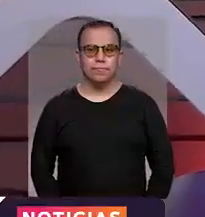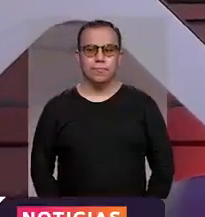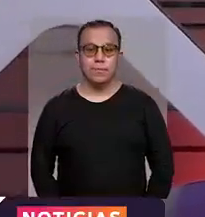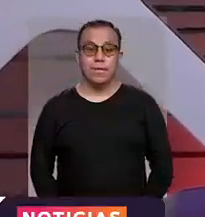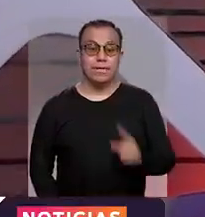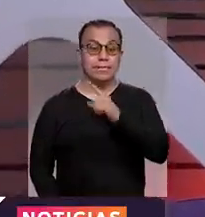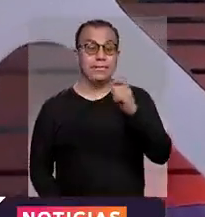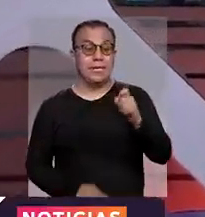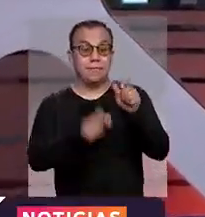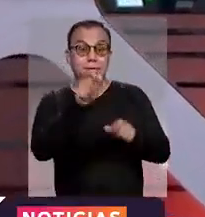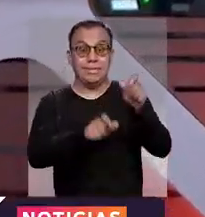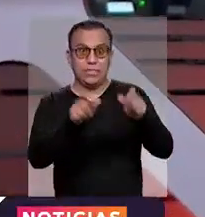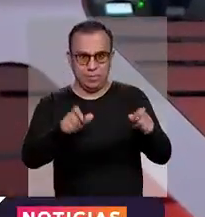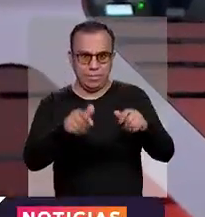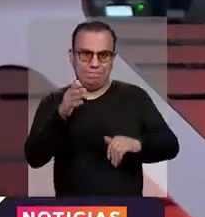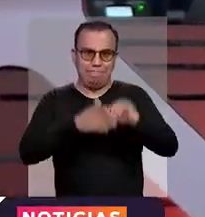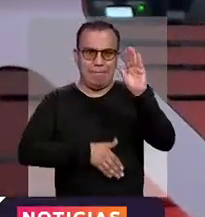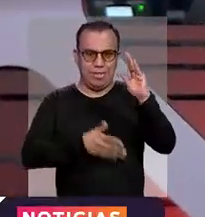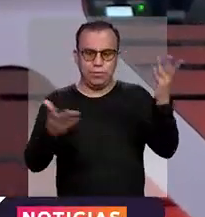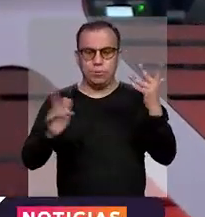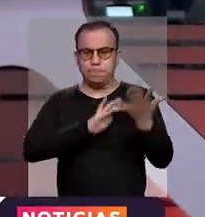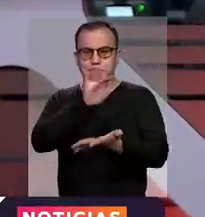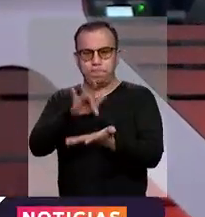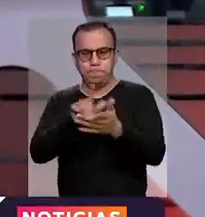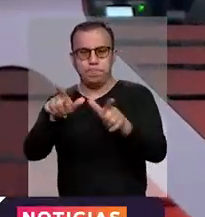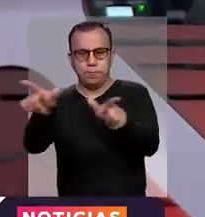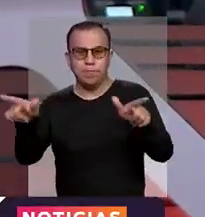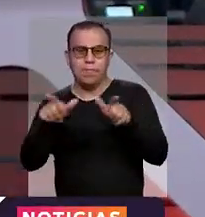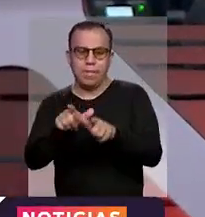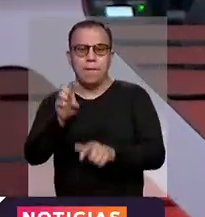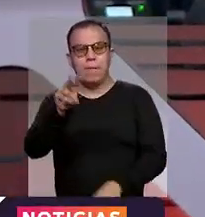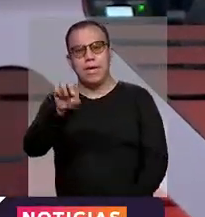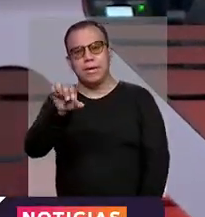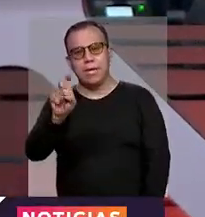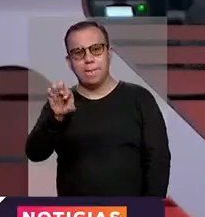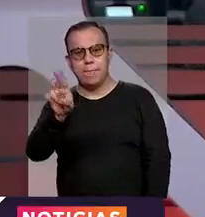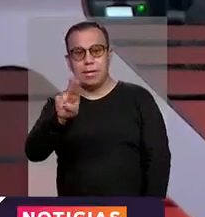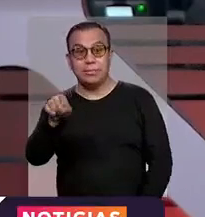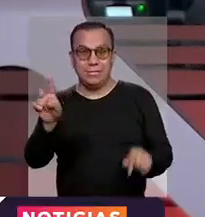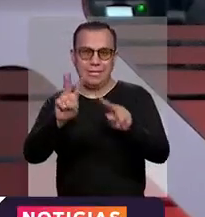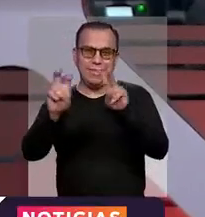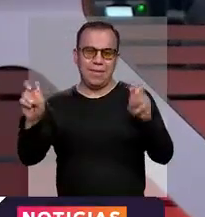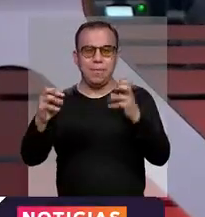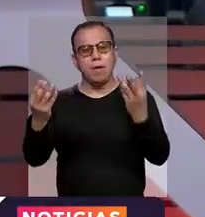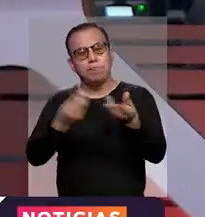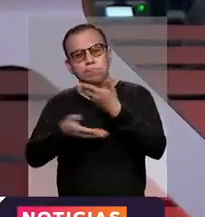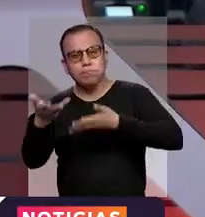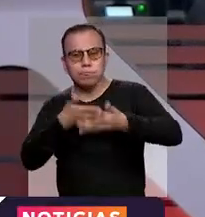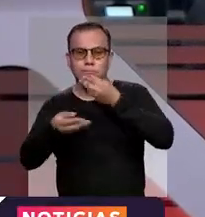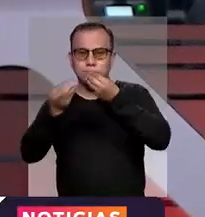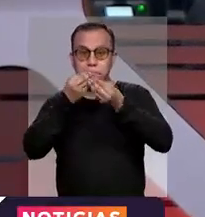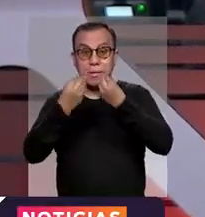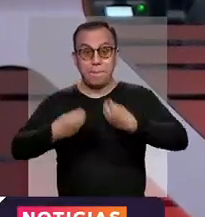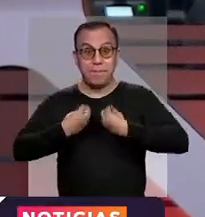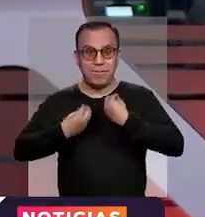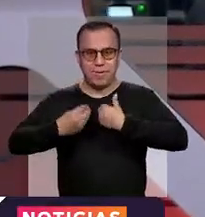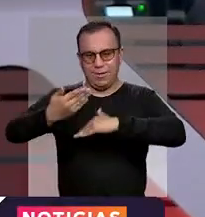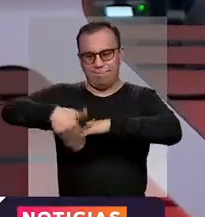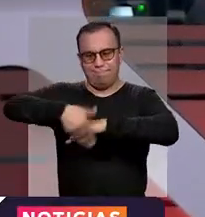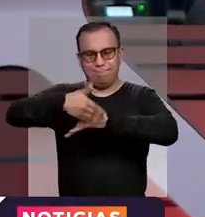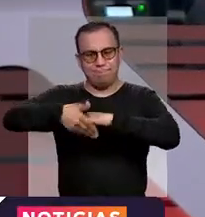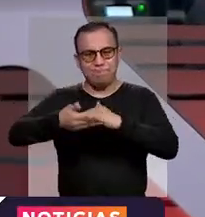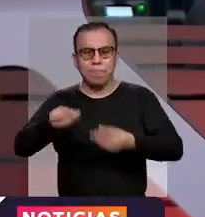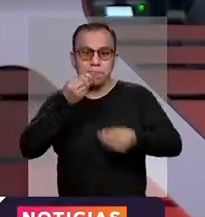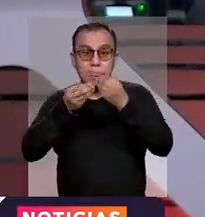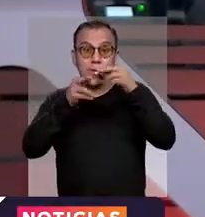Más de 100 personas llegaron hasta el sector de María Paz en la localidad Kennedy para celebrar una cena navideña con los habitantes de calle del sector.